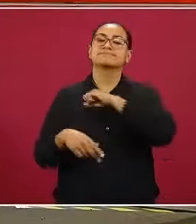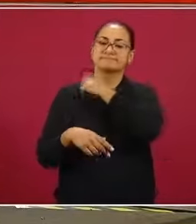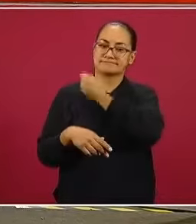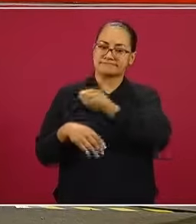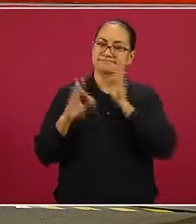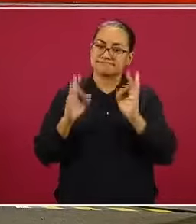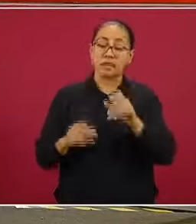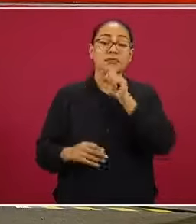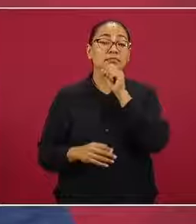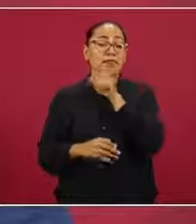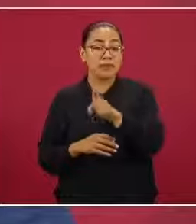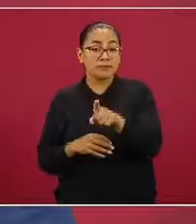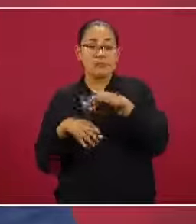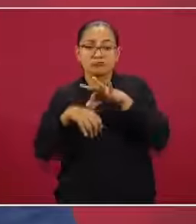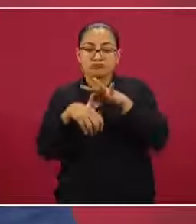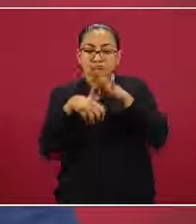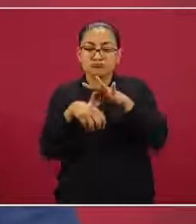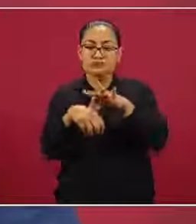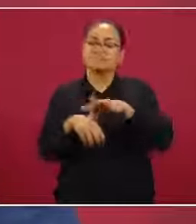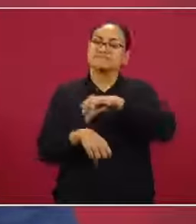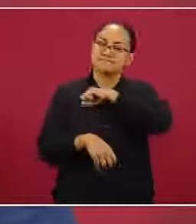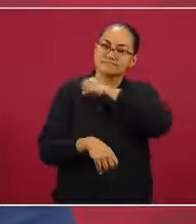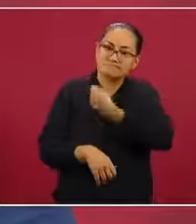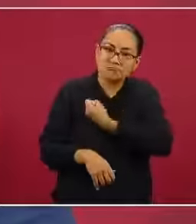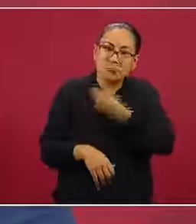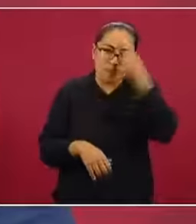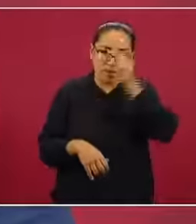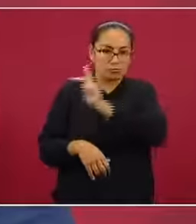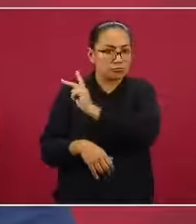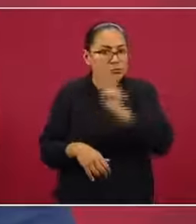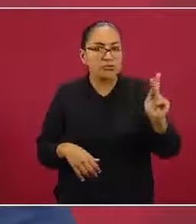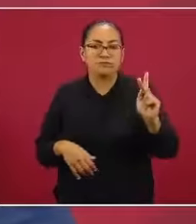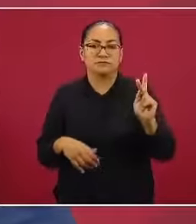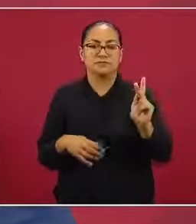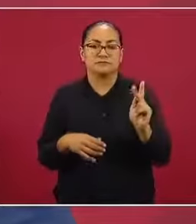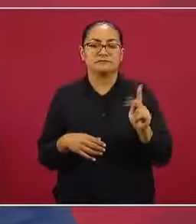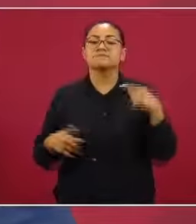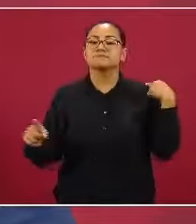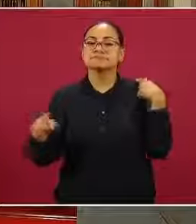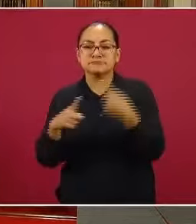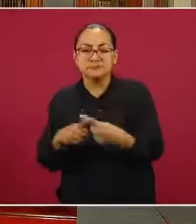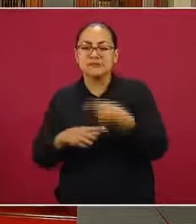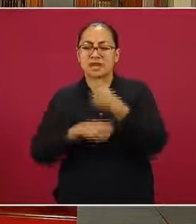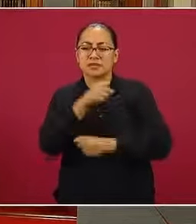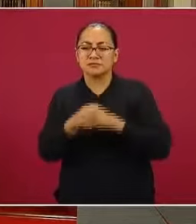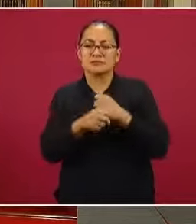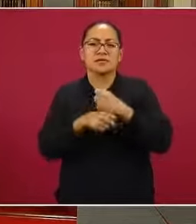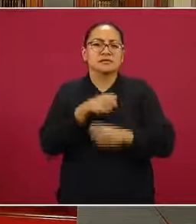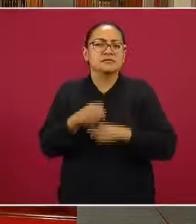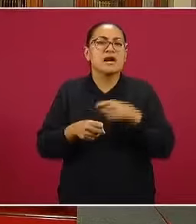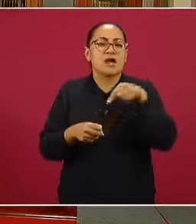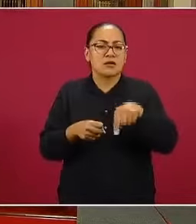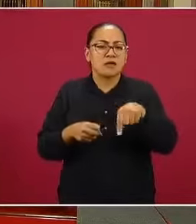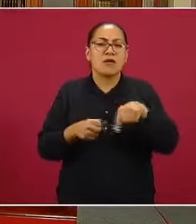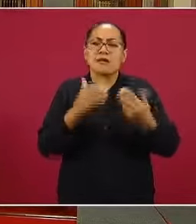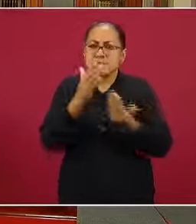efectivo para todos. Este año, según lo mencionado por el propio doctor Tedros esta mañana, al dar a conocer los